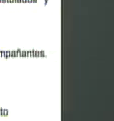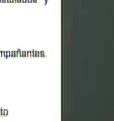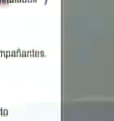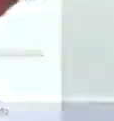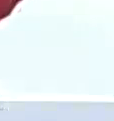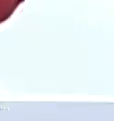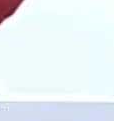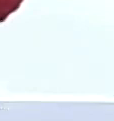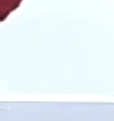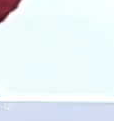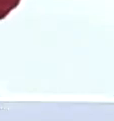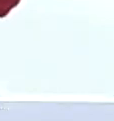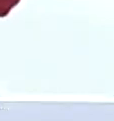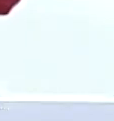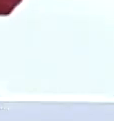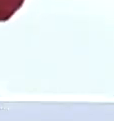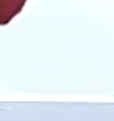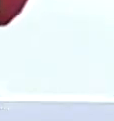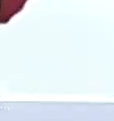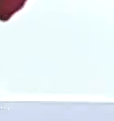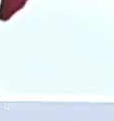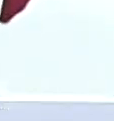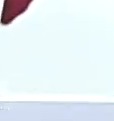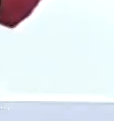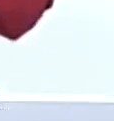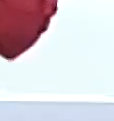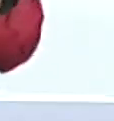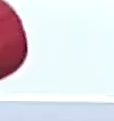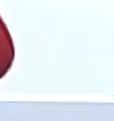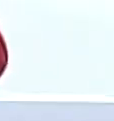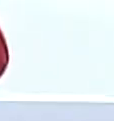Y este es un modelo que vamos a utilizar,